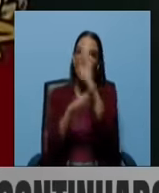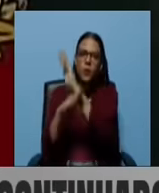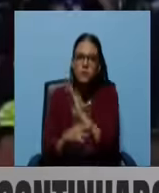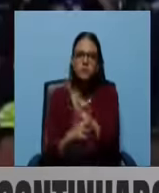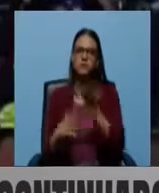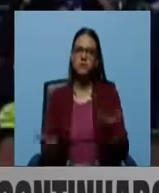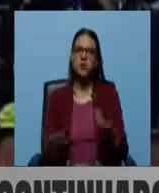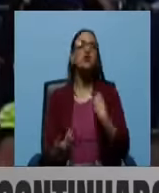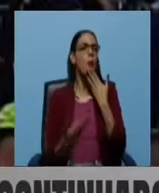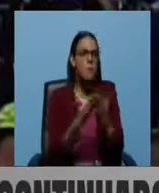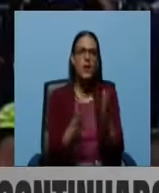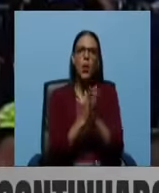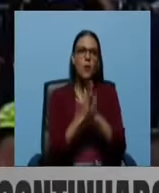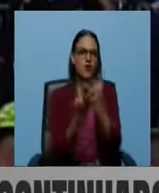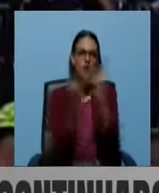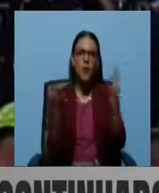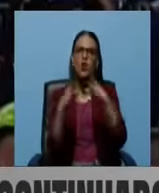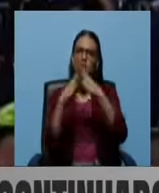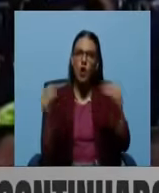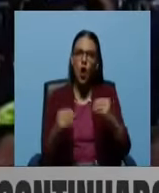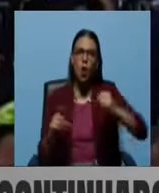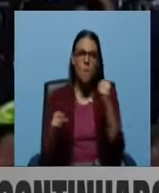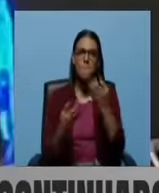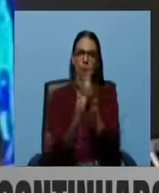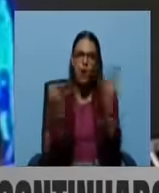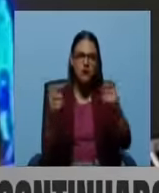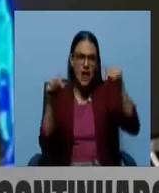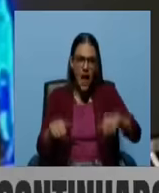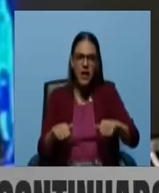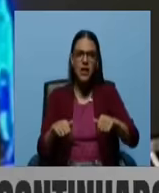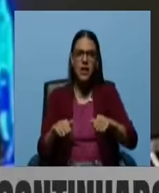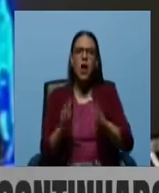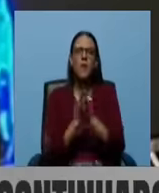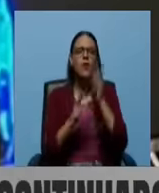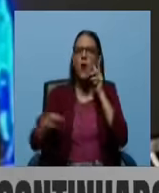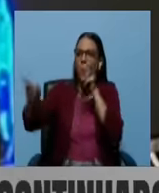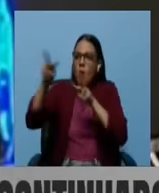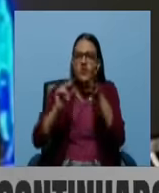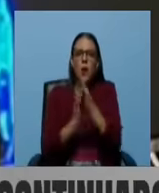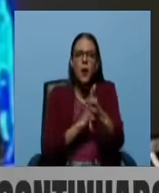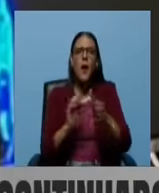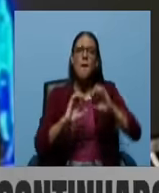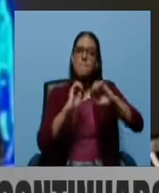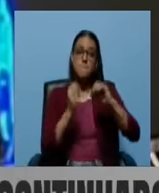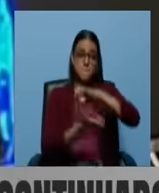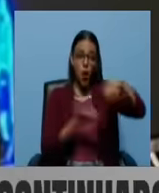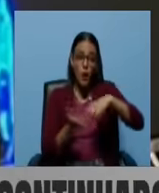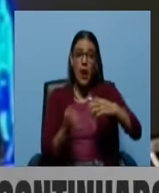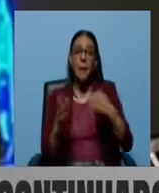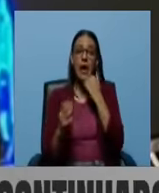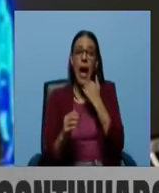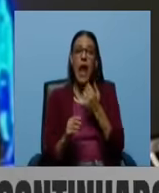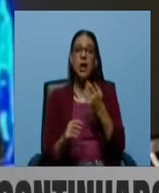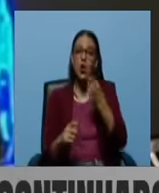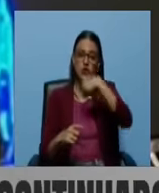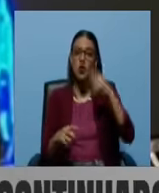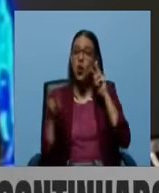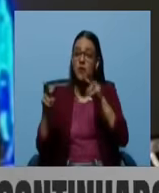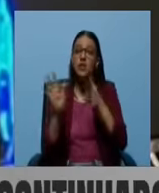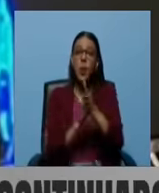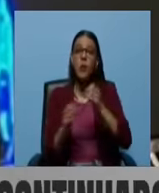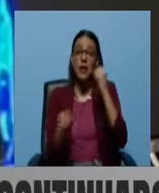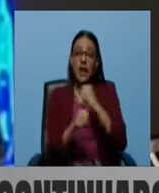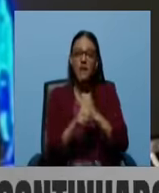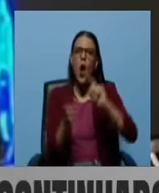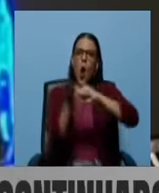Yo le pido a los cuerpos policiales que veamos el problema de manera integral, que veamos el trabajo de manera integral, no